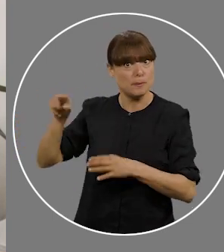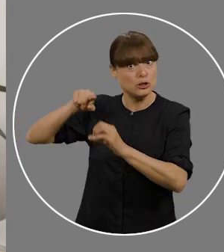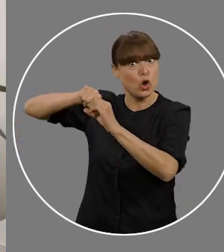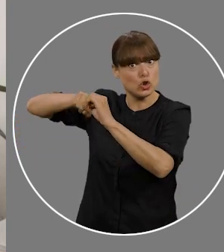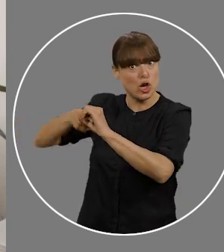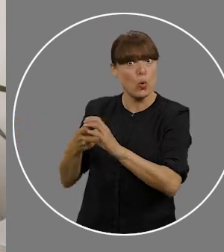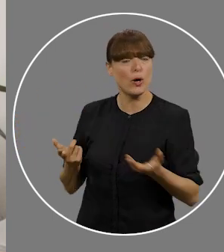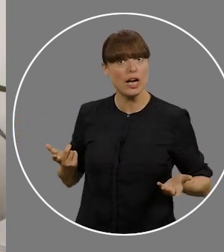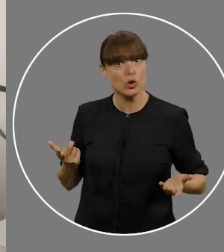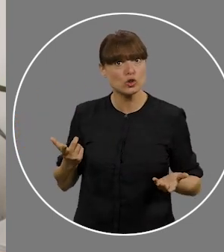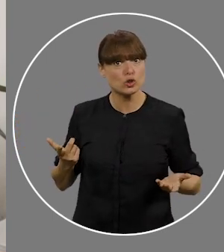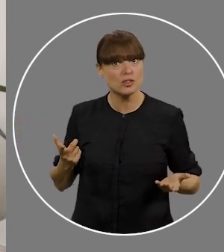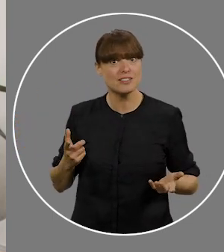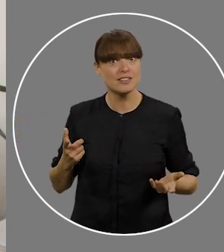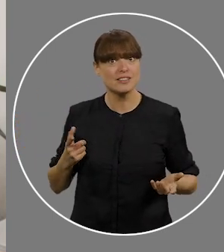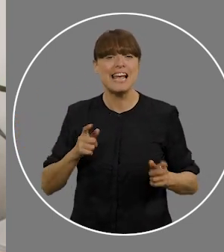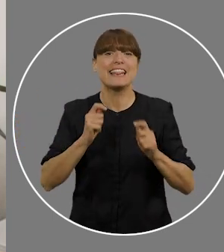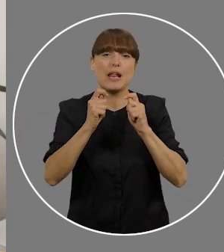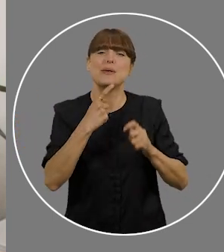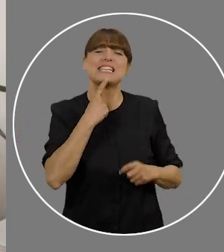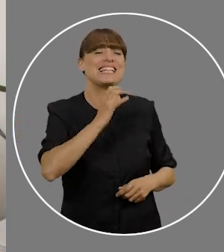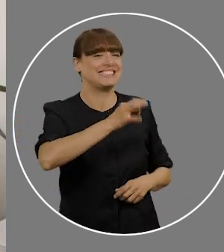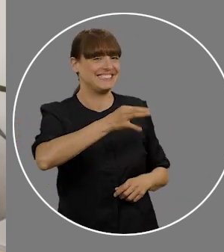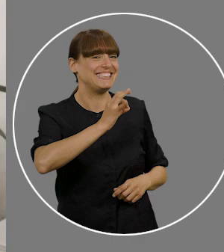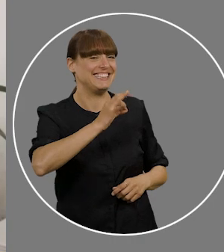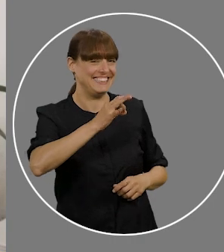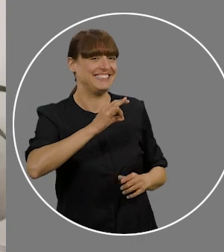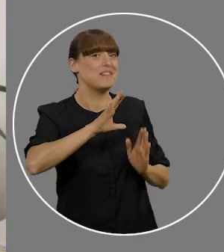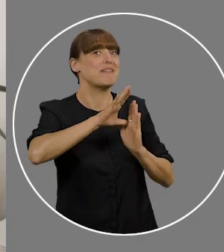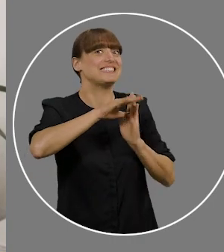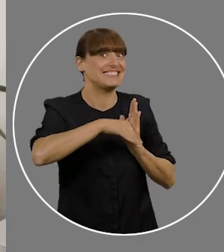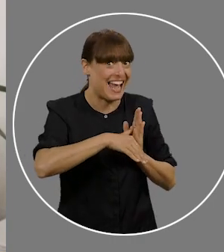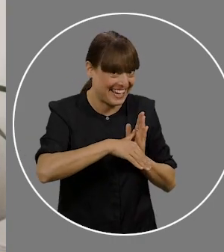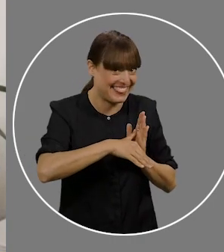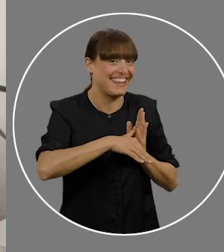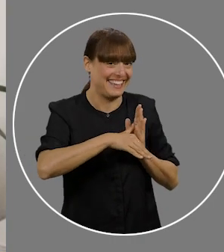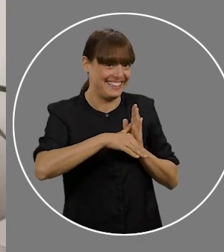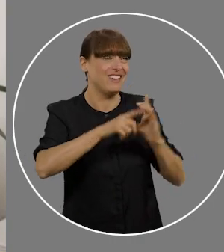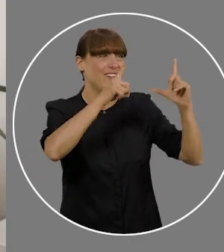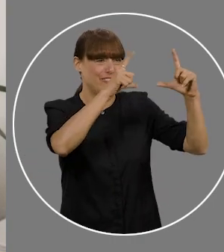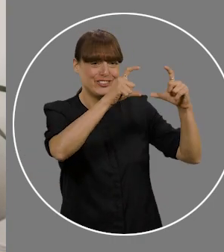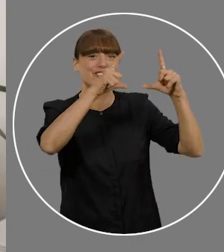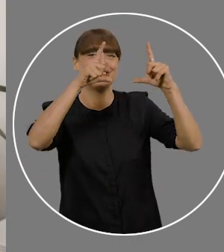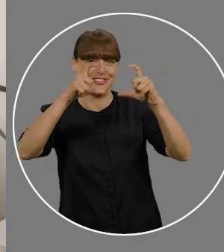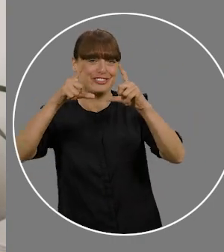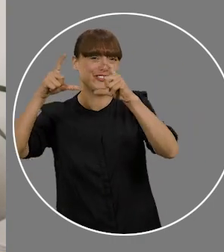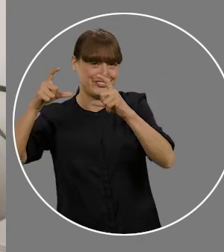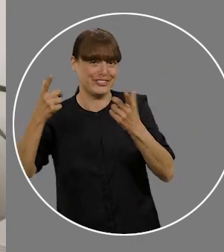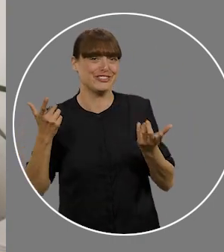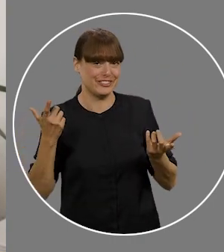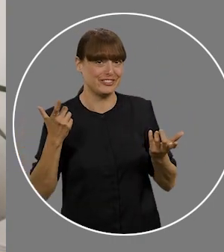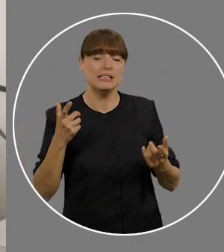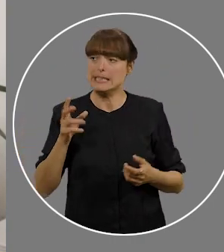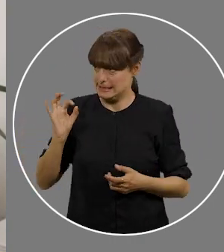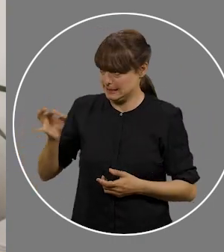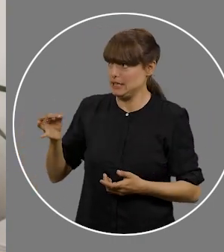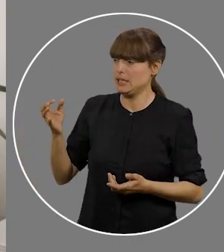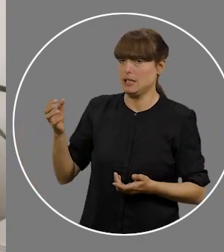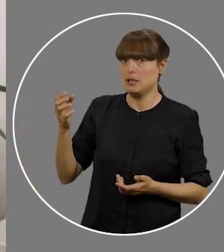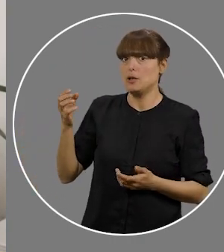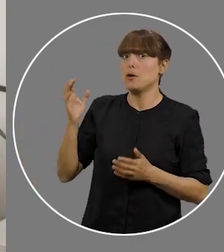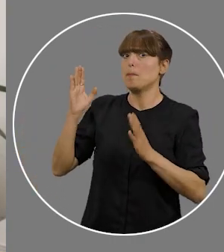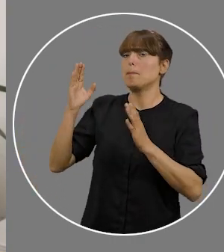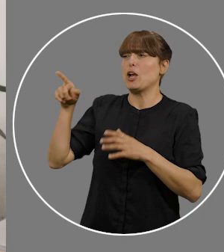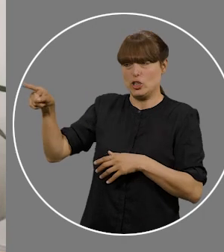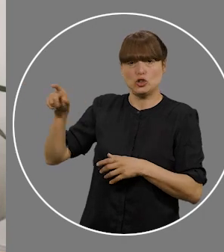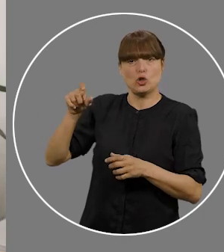cómo estaban. Después, sí. Sí. Ya después, cuando ya... No bueno, sé. Pero se sabía en las condiciones que estaban los agujeros,